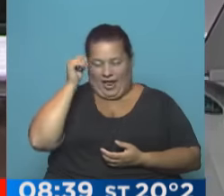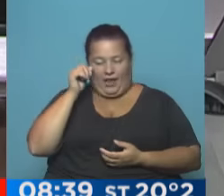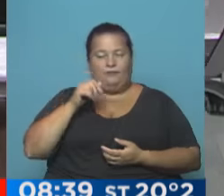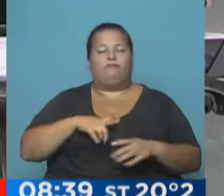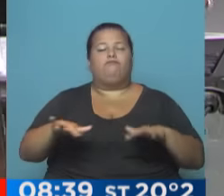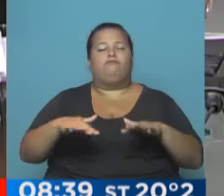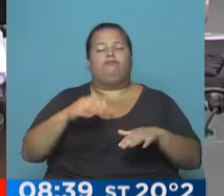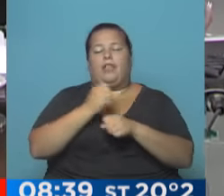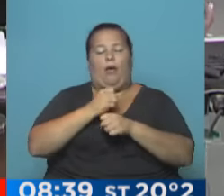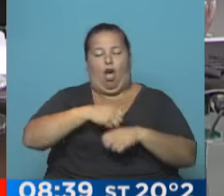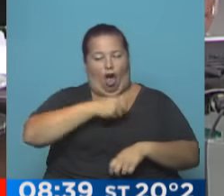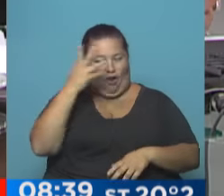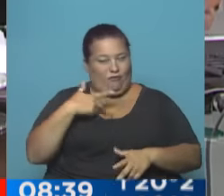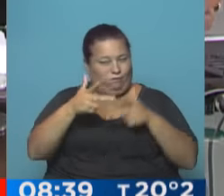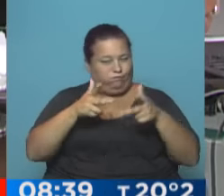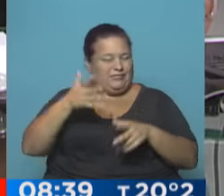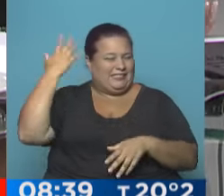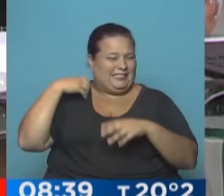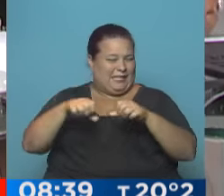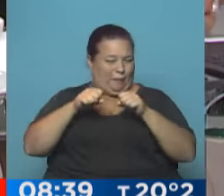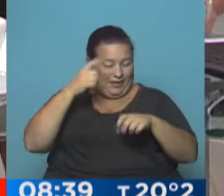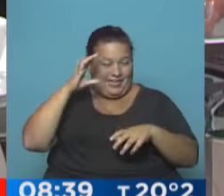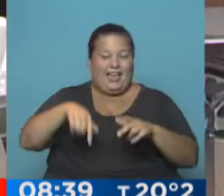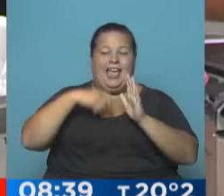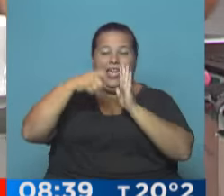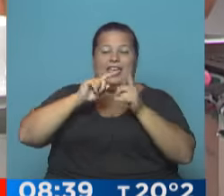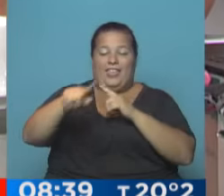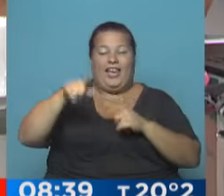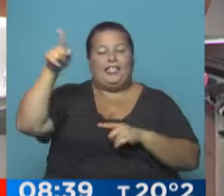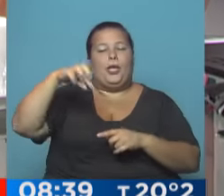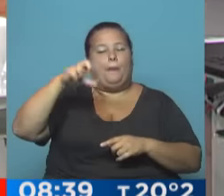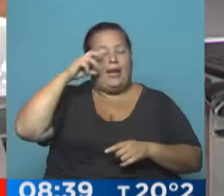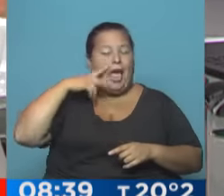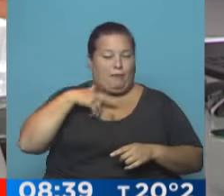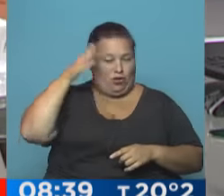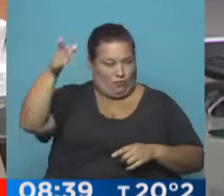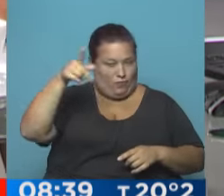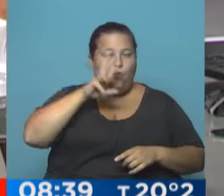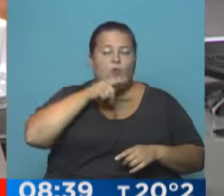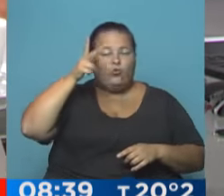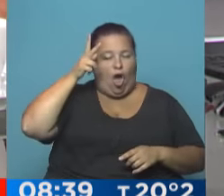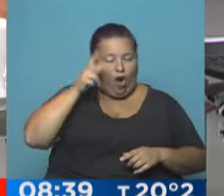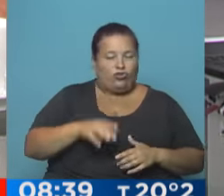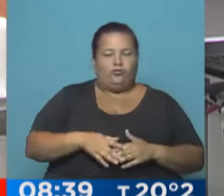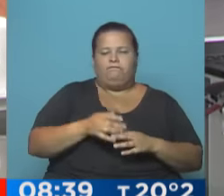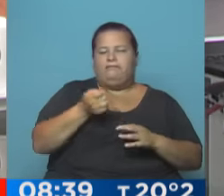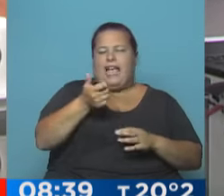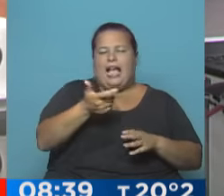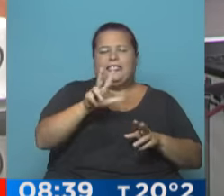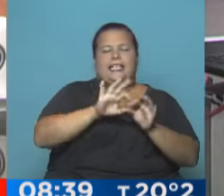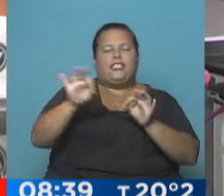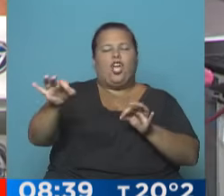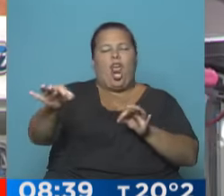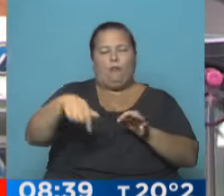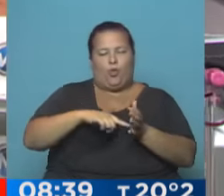Actividad oficial, se lo venimos contando desde temprano, imágenes en vivo que nos llegan a Pergamino. Estamos en Pergamino, allí en la Ruta 8, casi 300 kilómetros